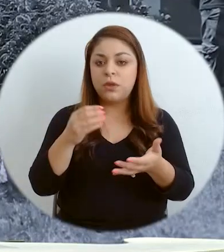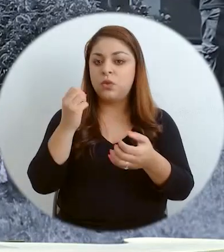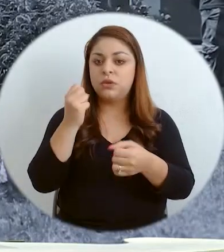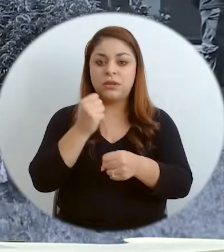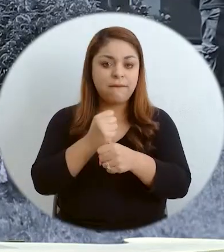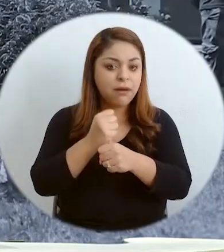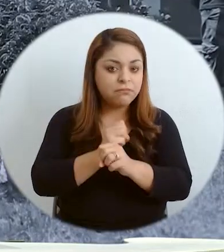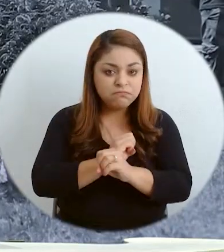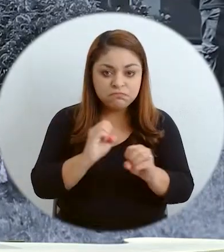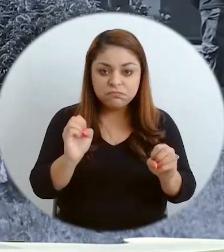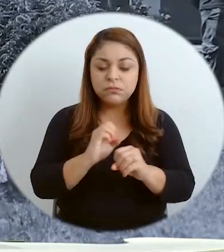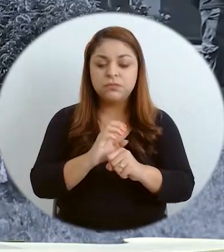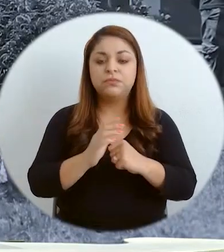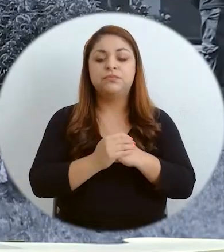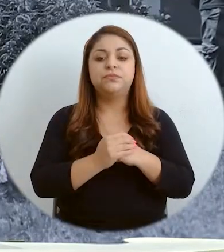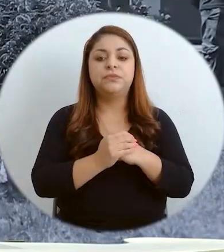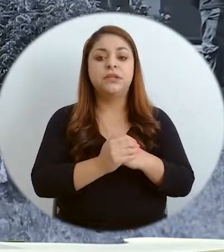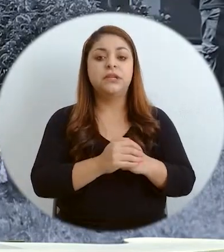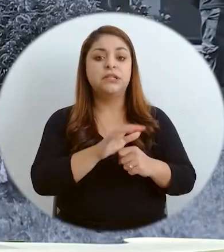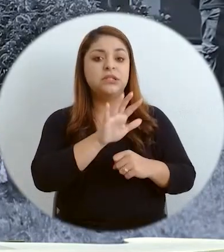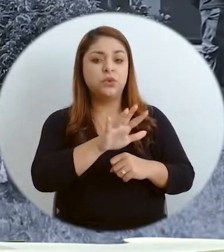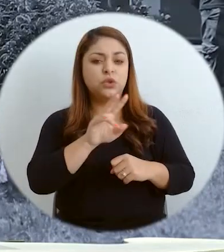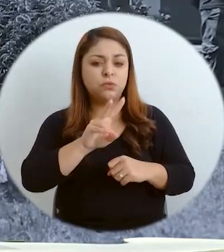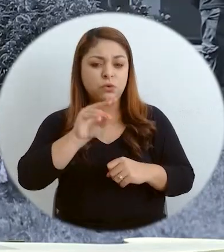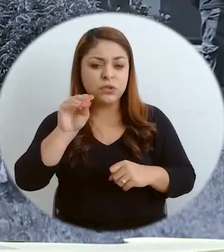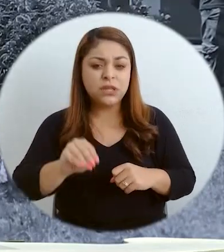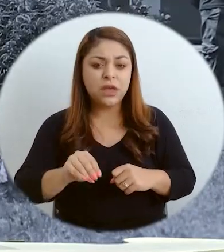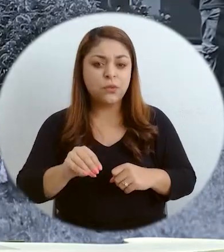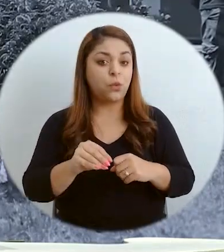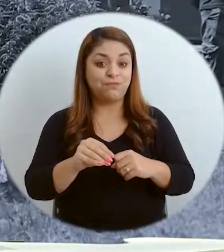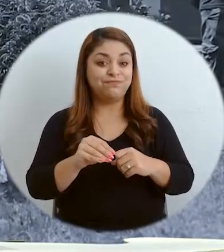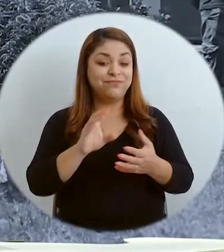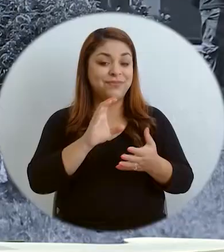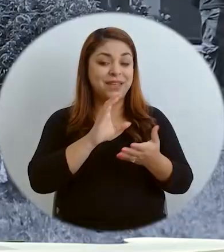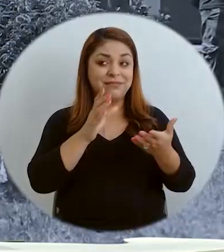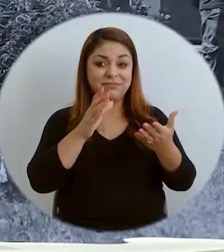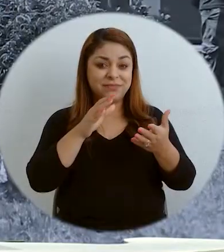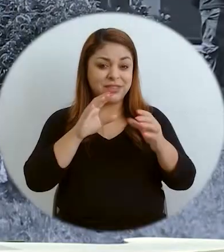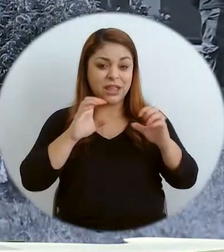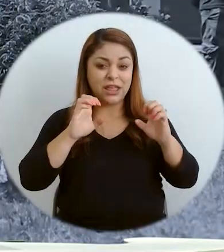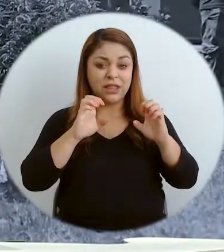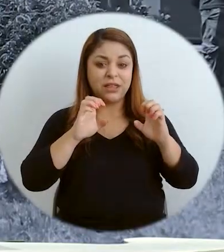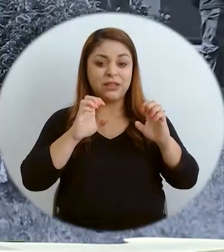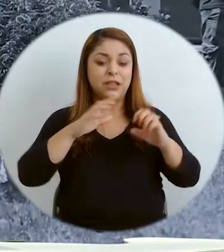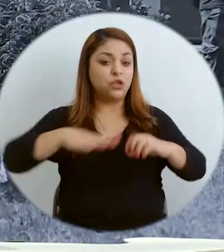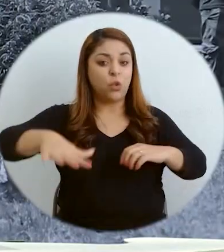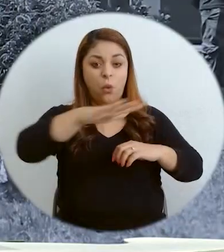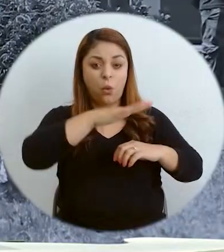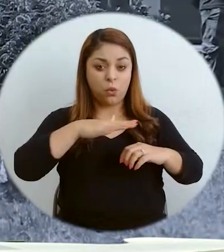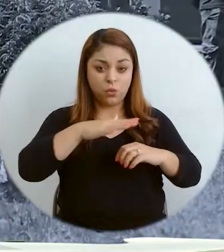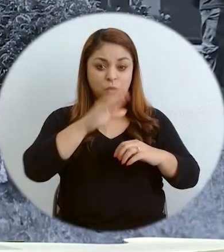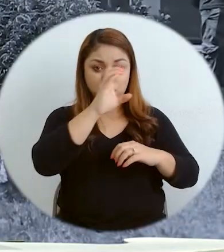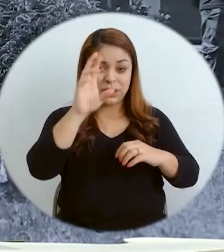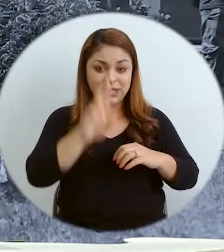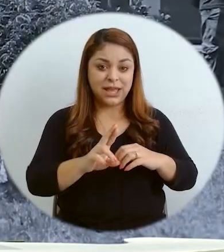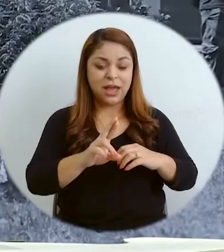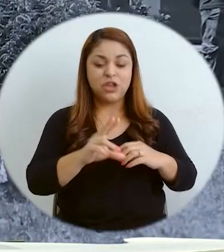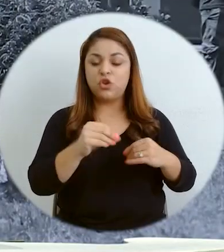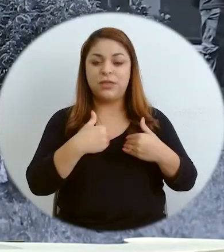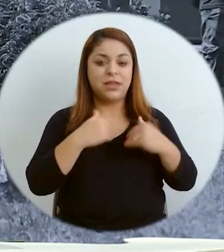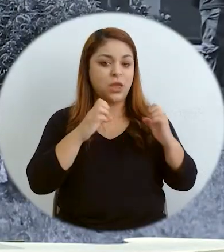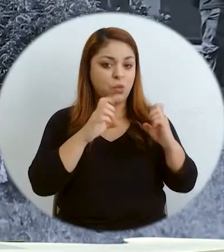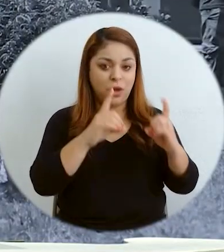un 56% de la población costarricense no tiene secundaria completa, y un 54% de los